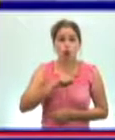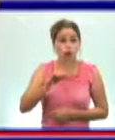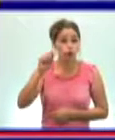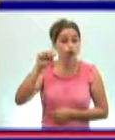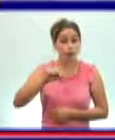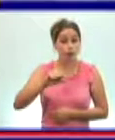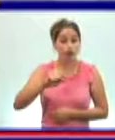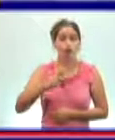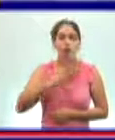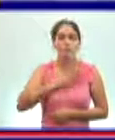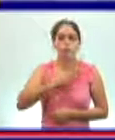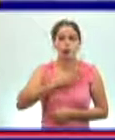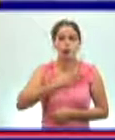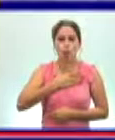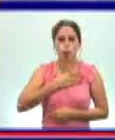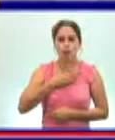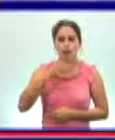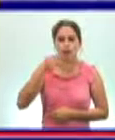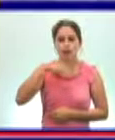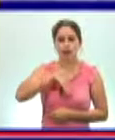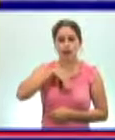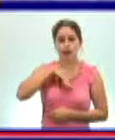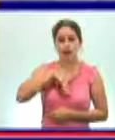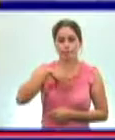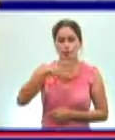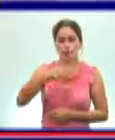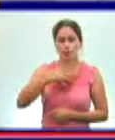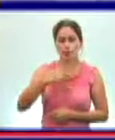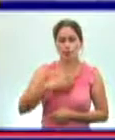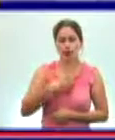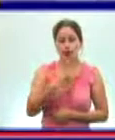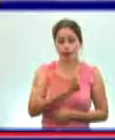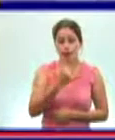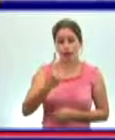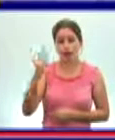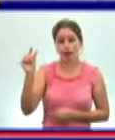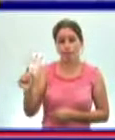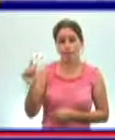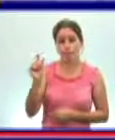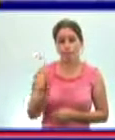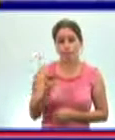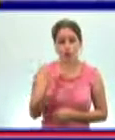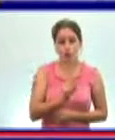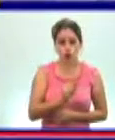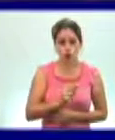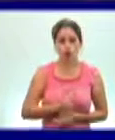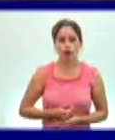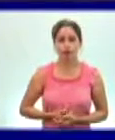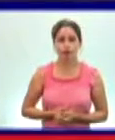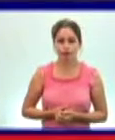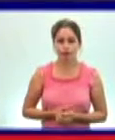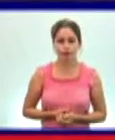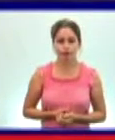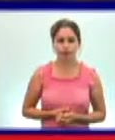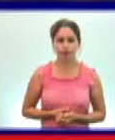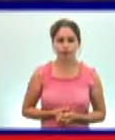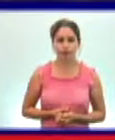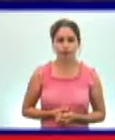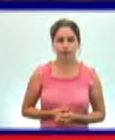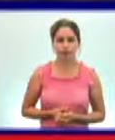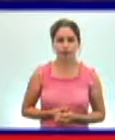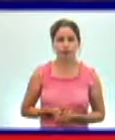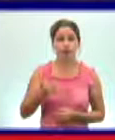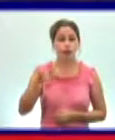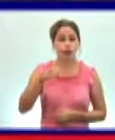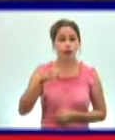del sentimiento que le corresponde a los humanos tratar de afianzar o tratar de desterrar.